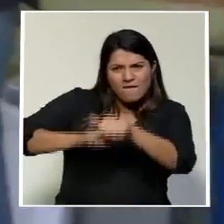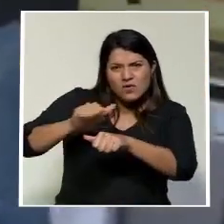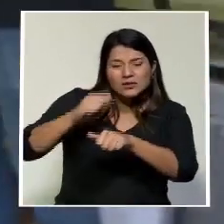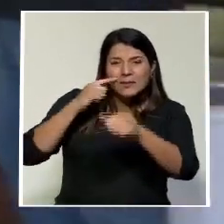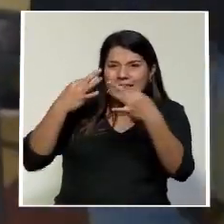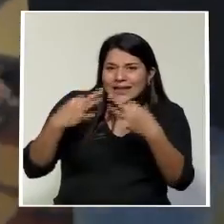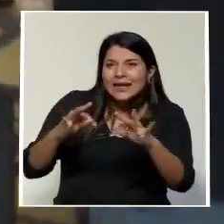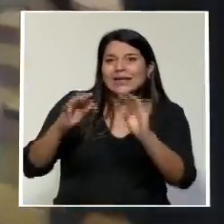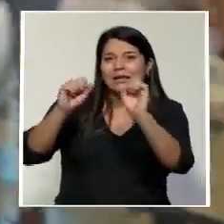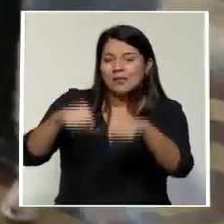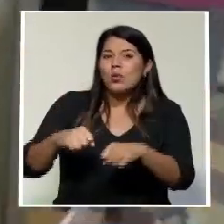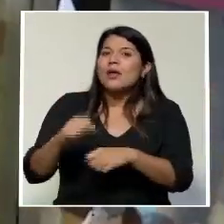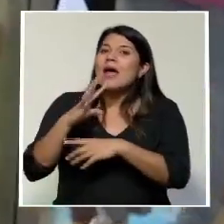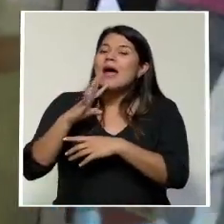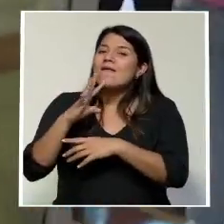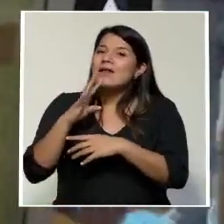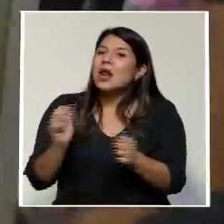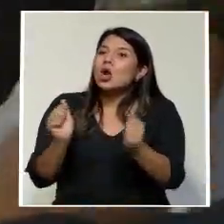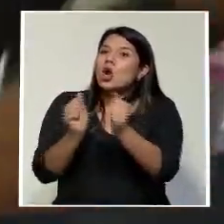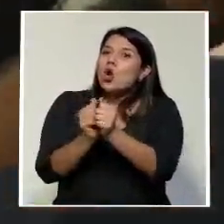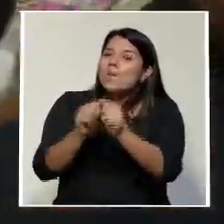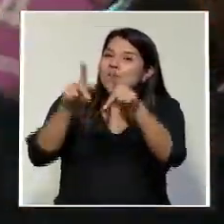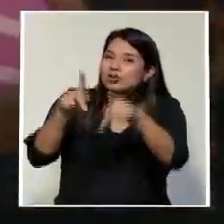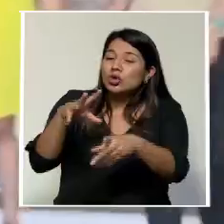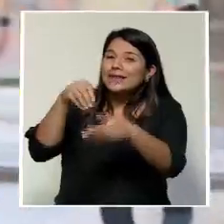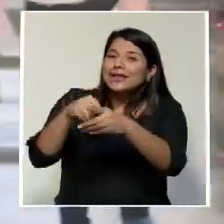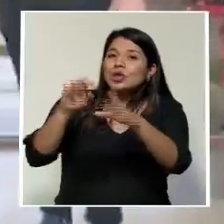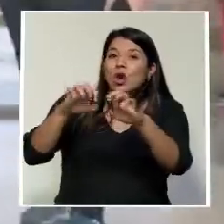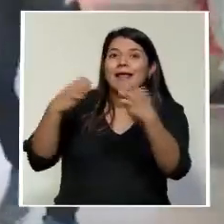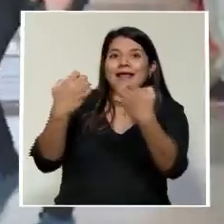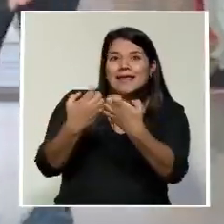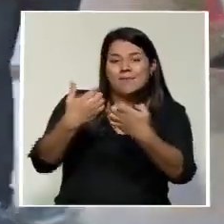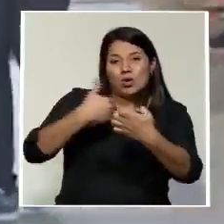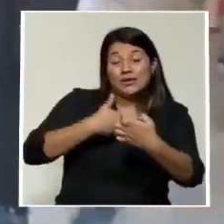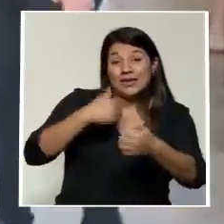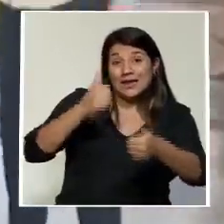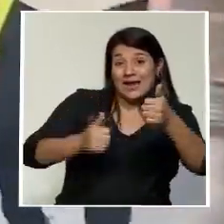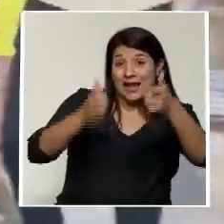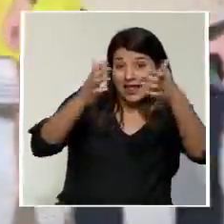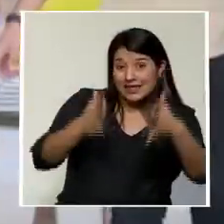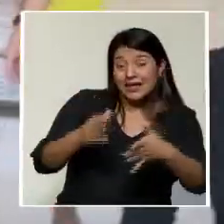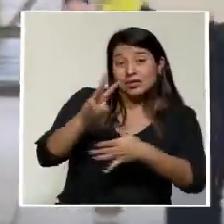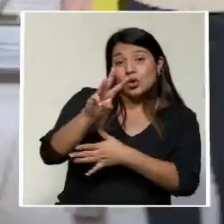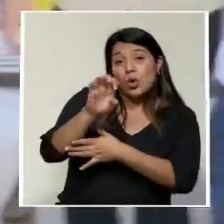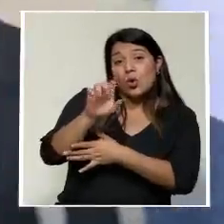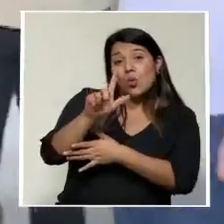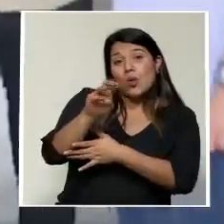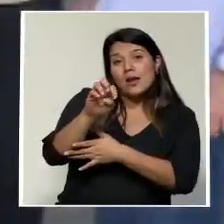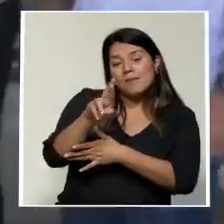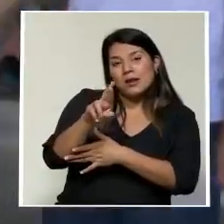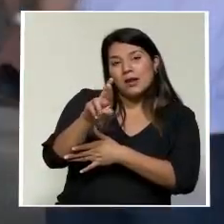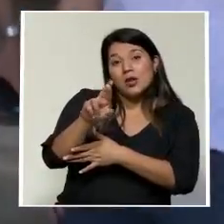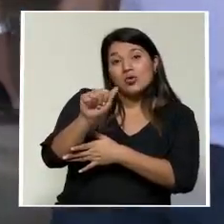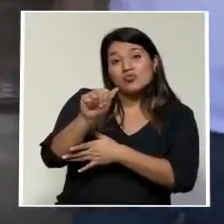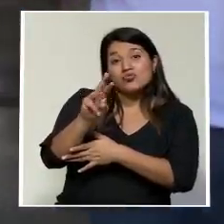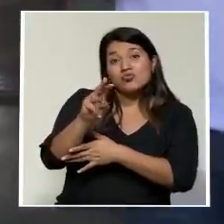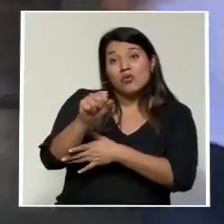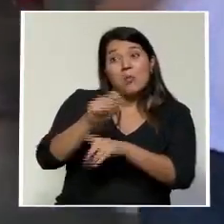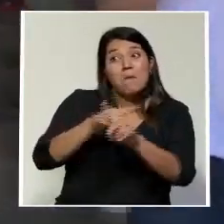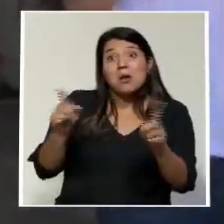delegados afines a Ramos, pero no ha existido una respuesta fructífera y positiva para llegar a acuerdos de representación.